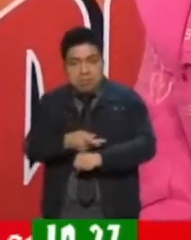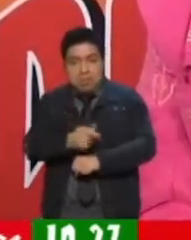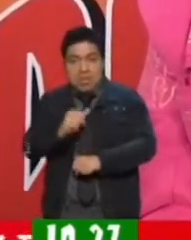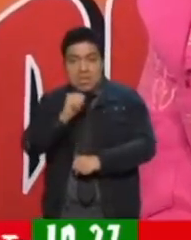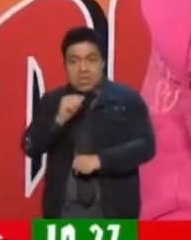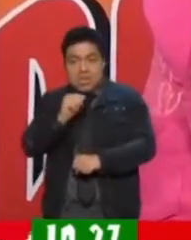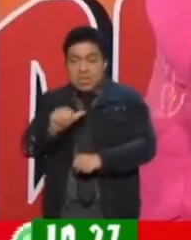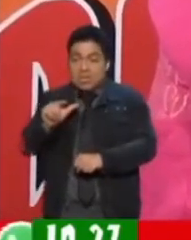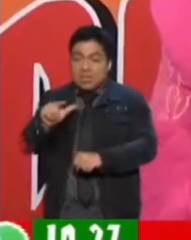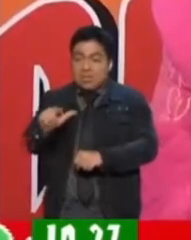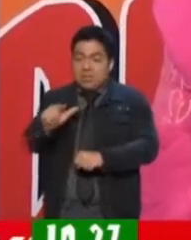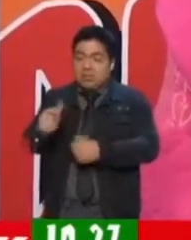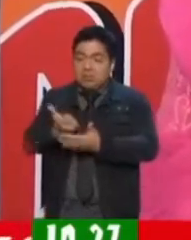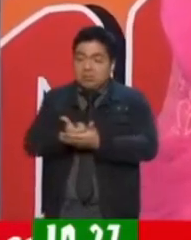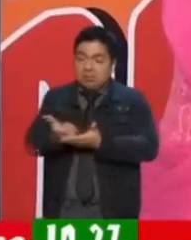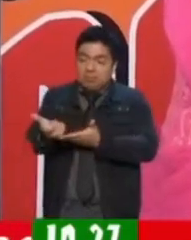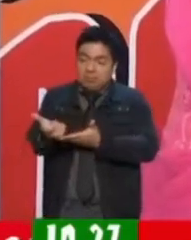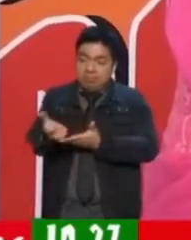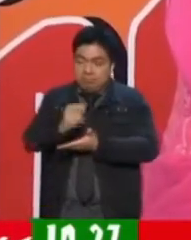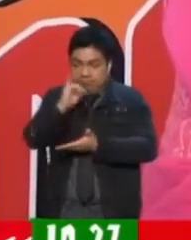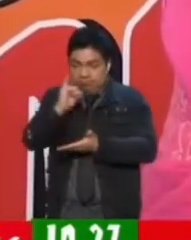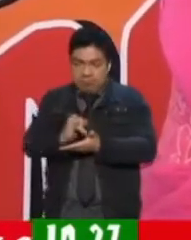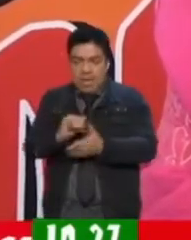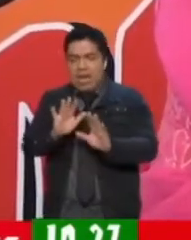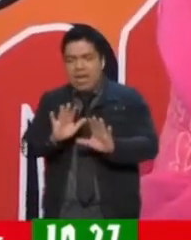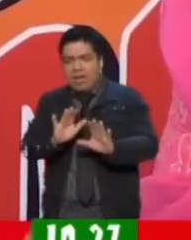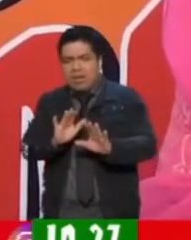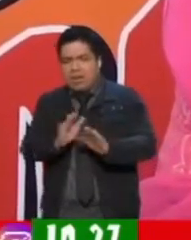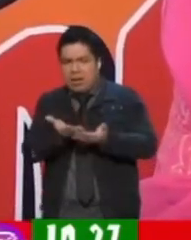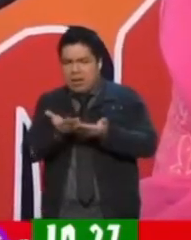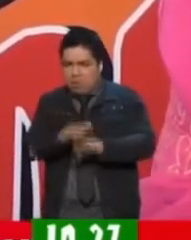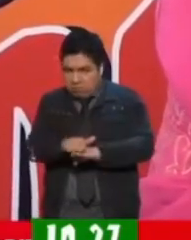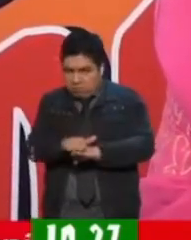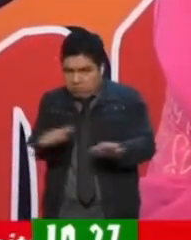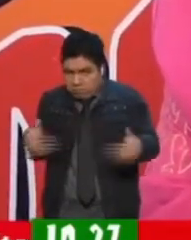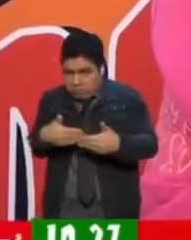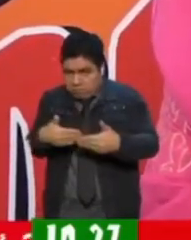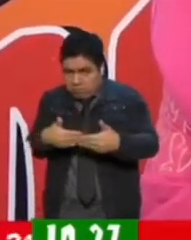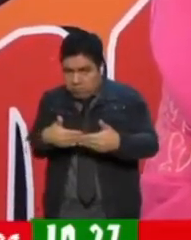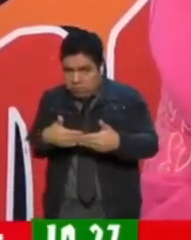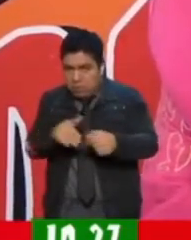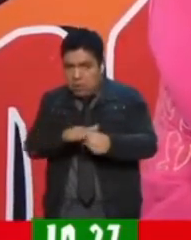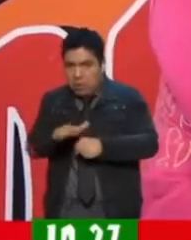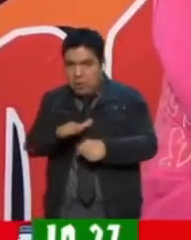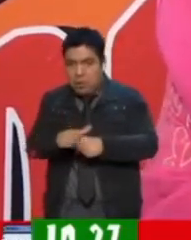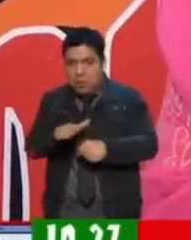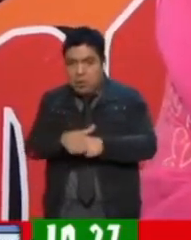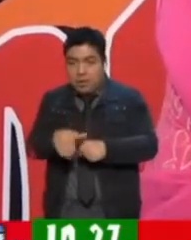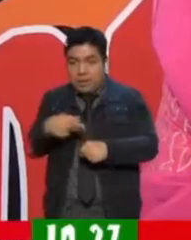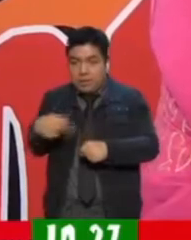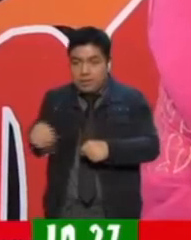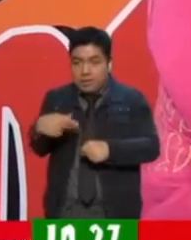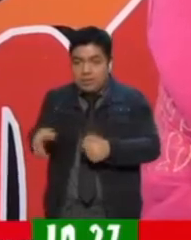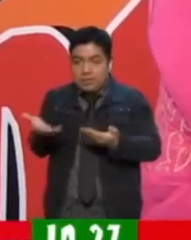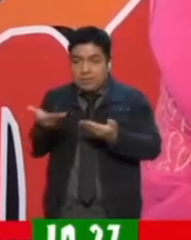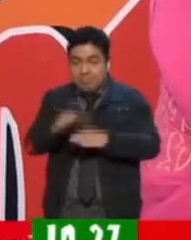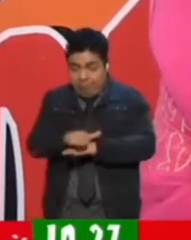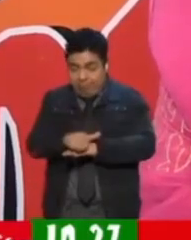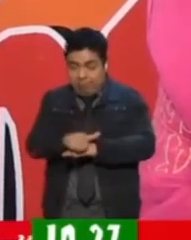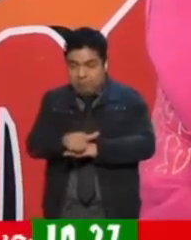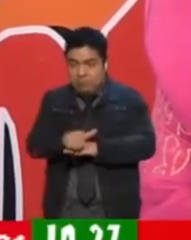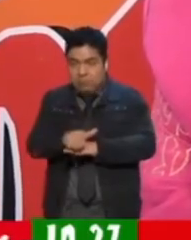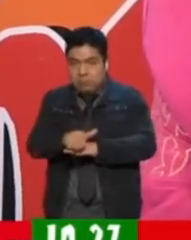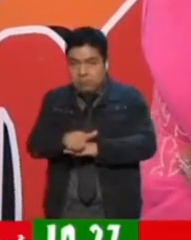el día 17 tus cuotas patronales. ¿Cómo que te congela la cuenta? Así, ¿cuál cuenta? Pues tu cuenta bancaria. Con la que paga